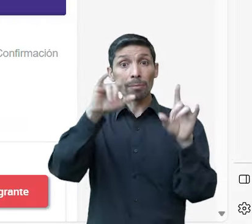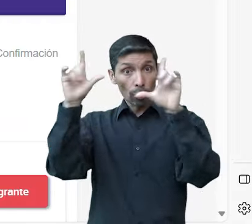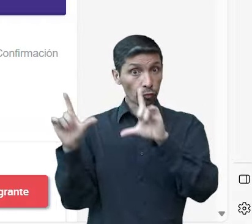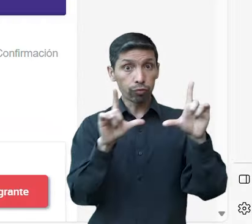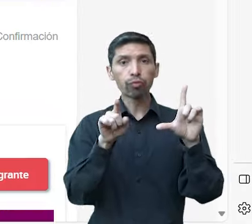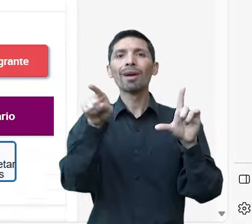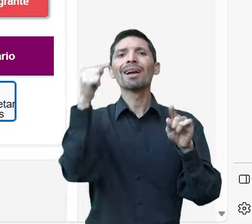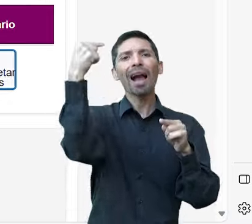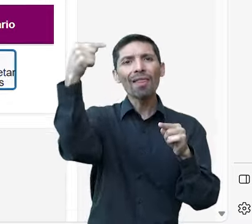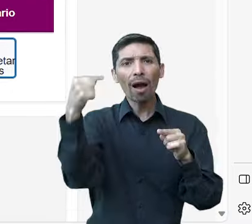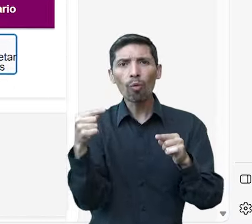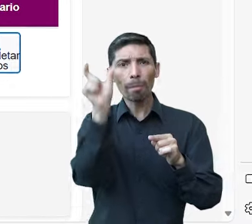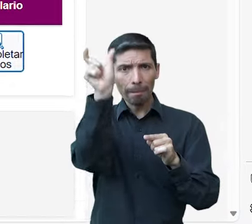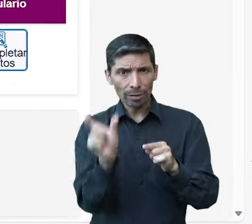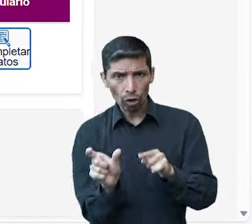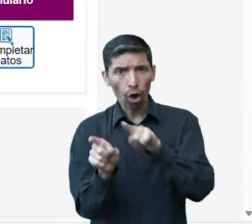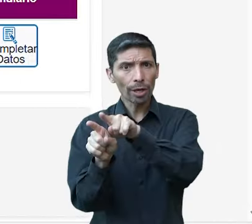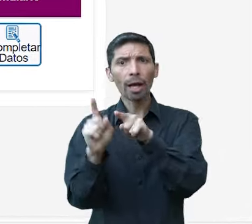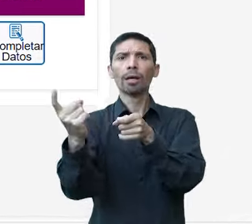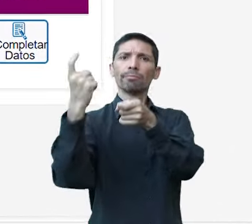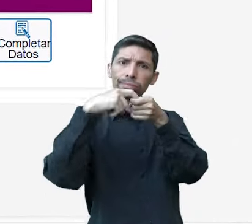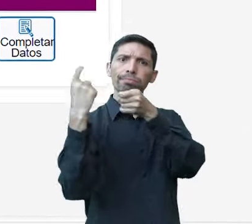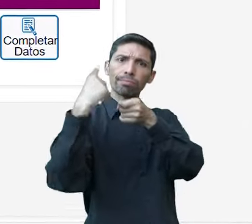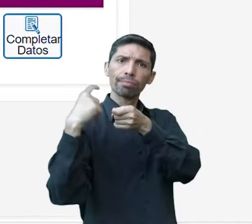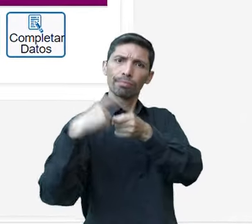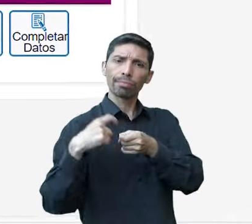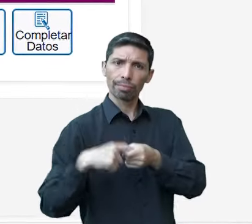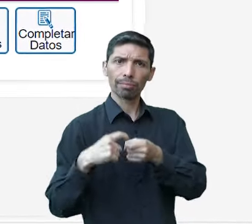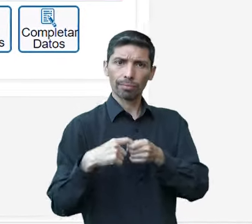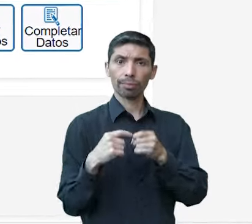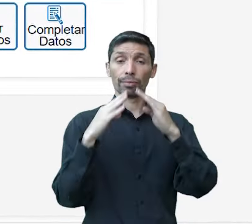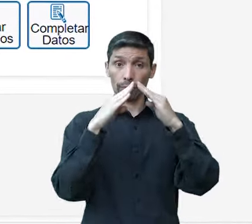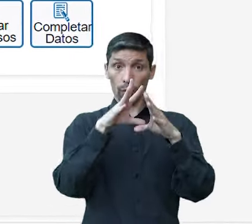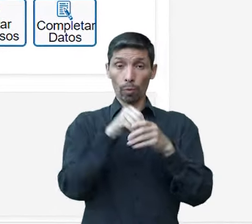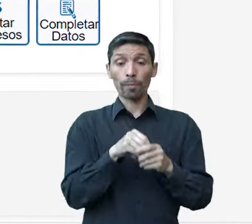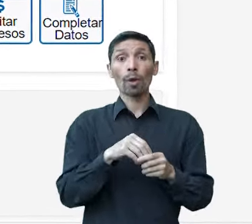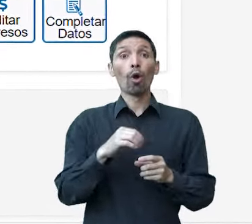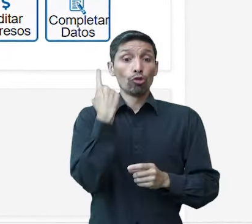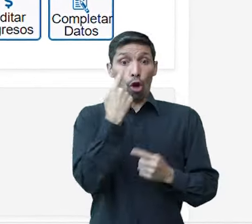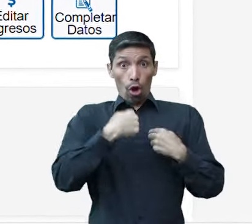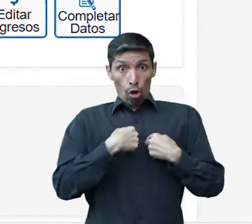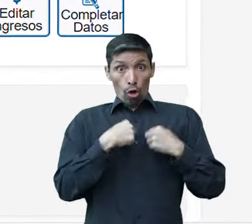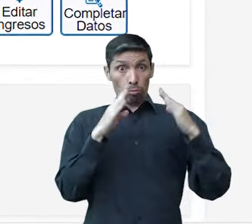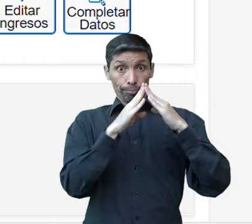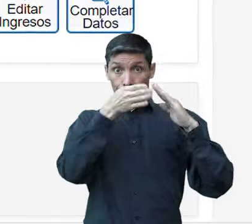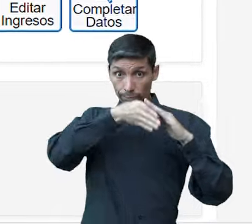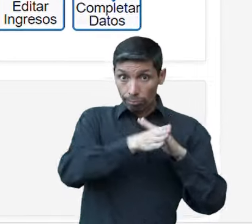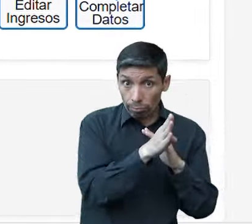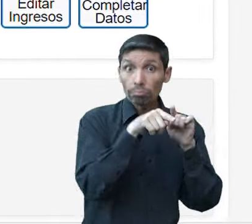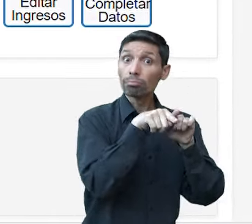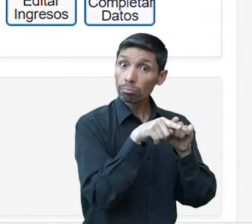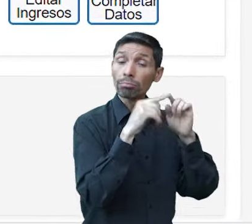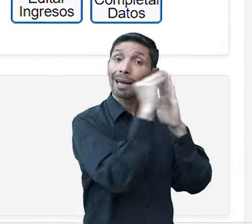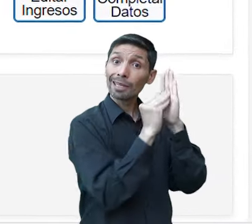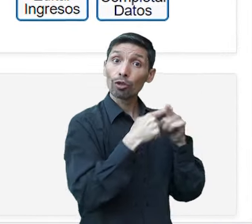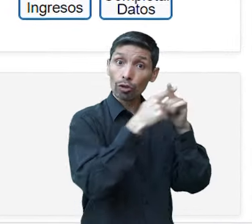la pantalla siguiente, selecciona a cada una de las personas que formarán el hogar junto a ti. En caso que sea solo tú quien quiera hacer ingreso